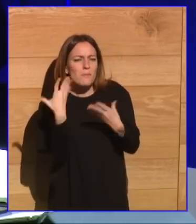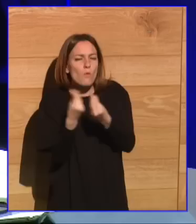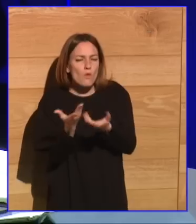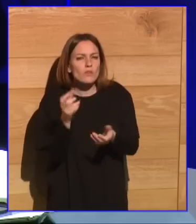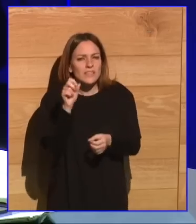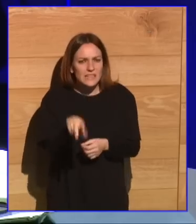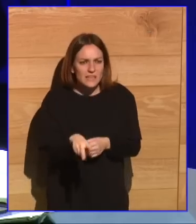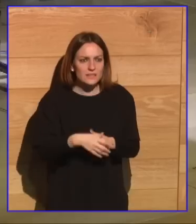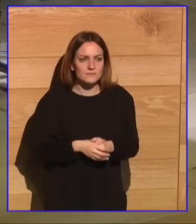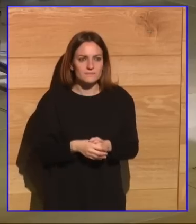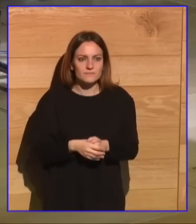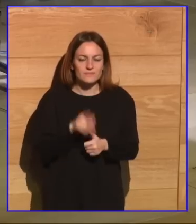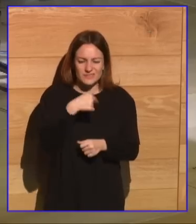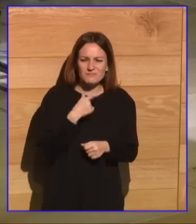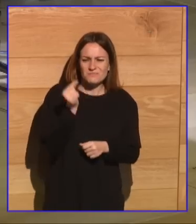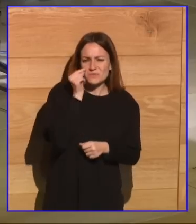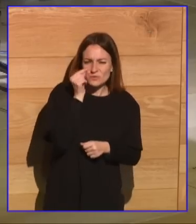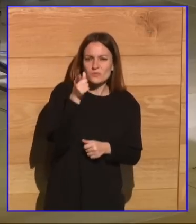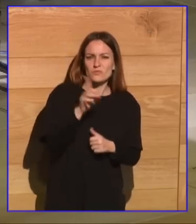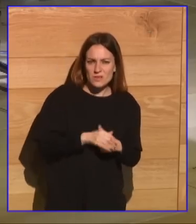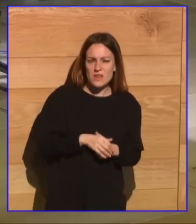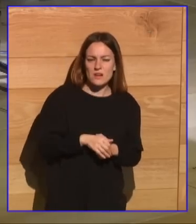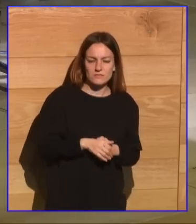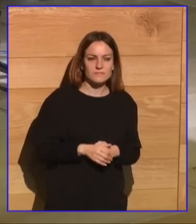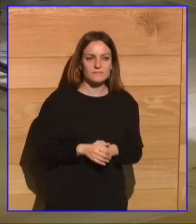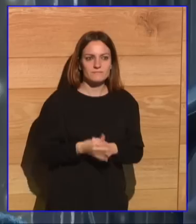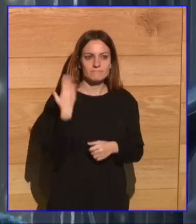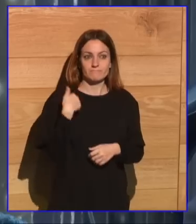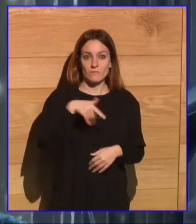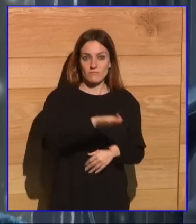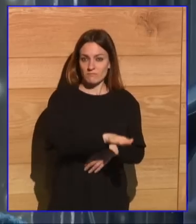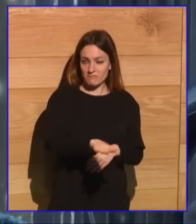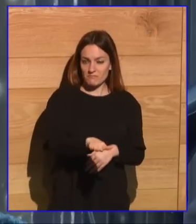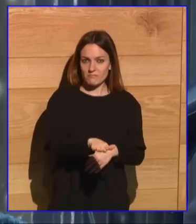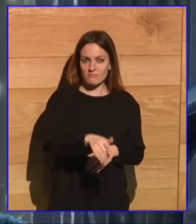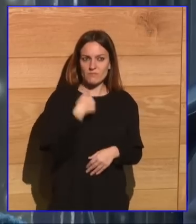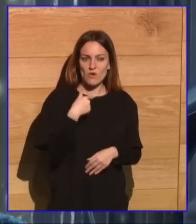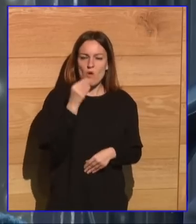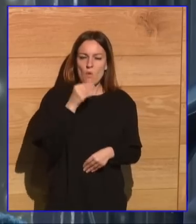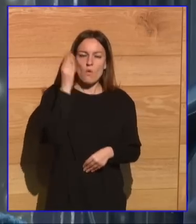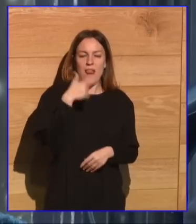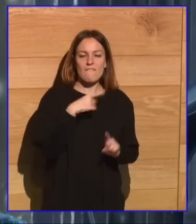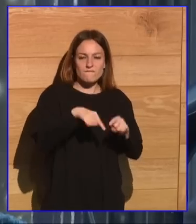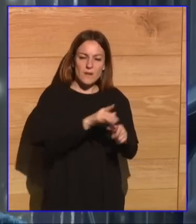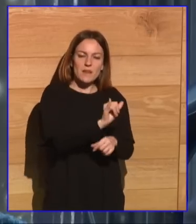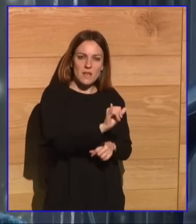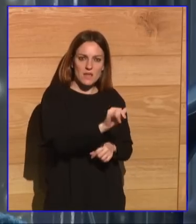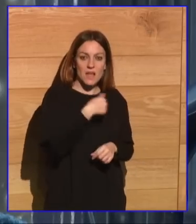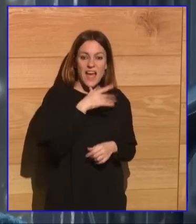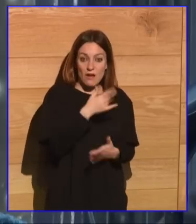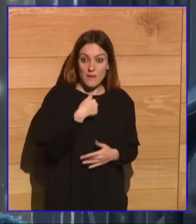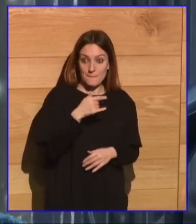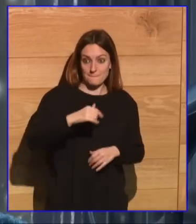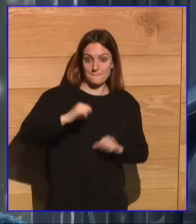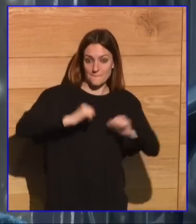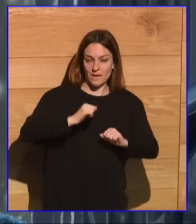muy abierto, El ¿no? caso es que me suenas de algo. Cuando era niño, yo siempre dije, joder, ojalá tener familia. Y ahora que soy mayor y os conozco.